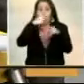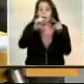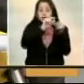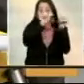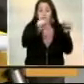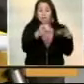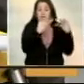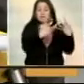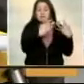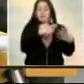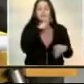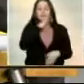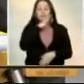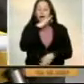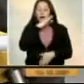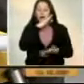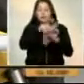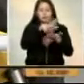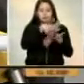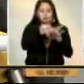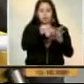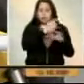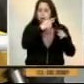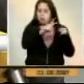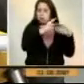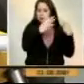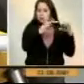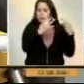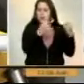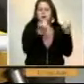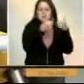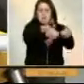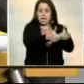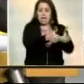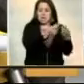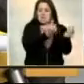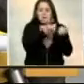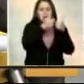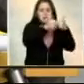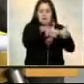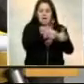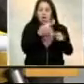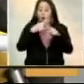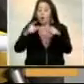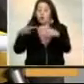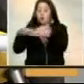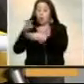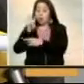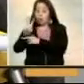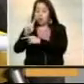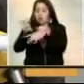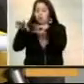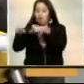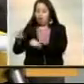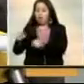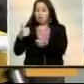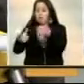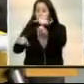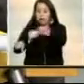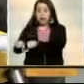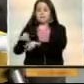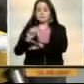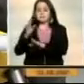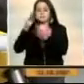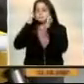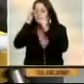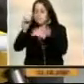deberíamos concentrarnos en esos cuatro bancos que son los que tienen un problema puntual en este momento y no tratar de generalizar porque eso hace